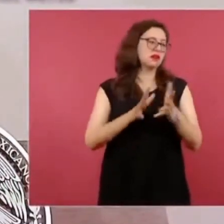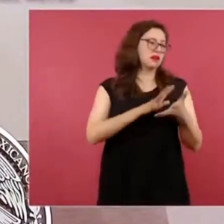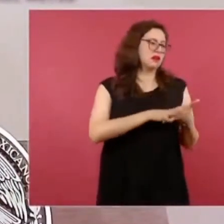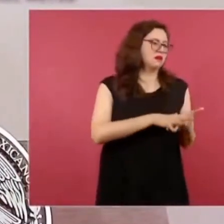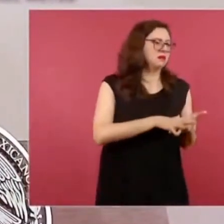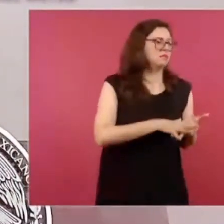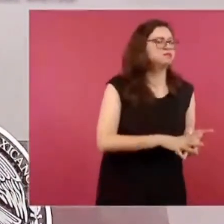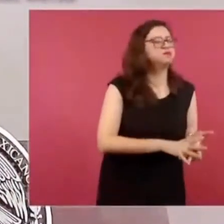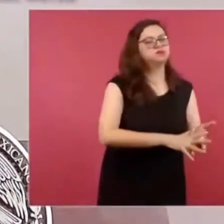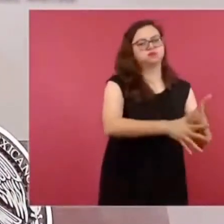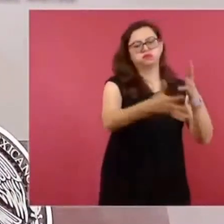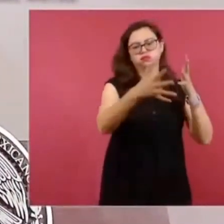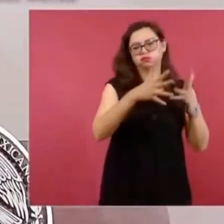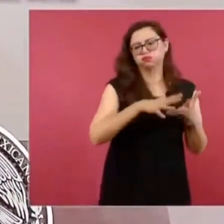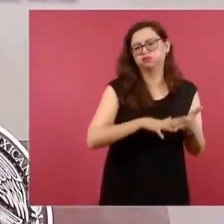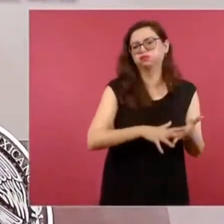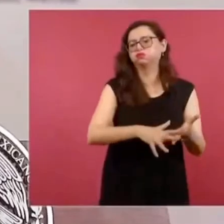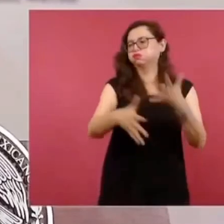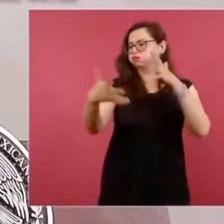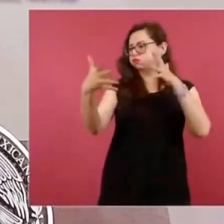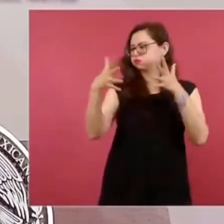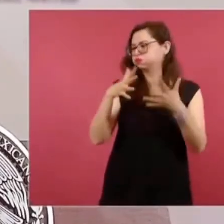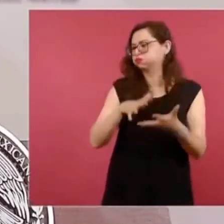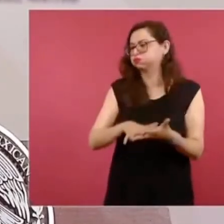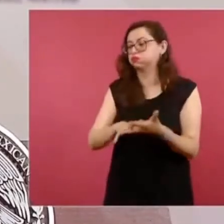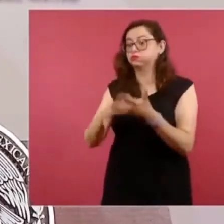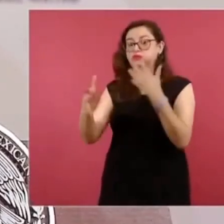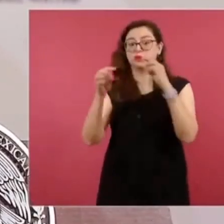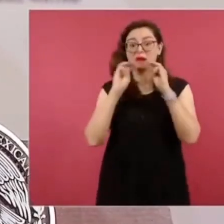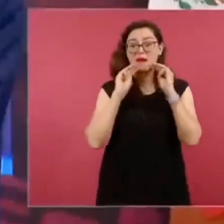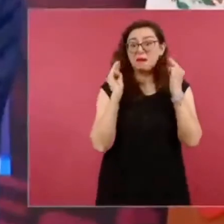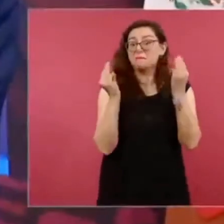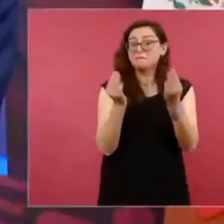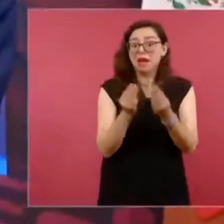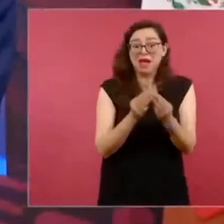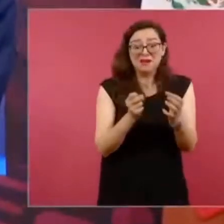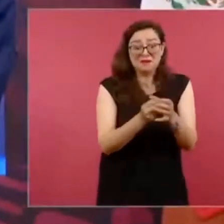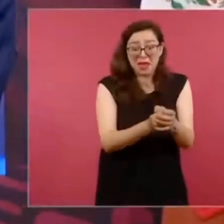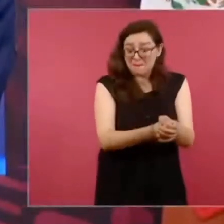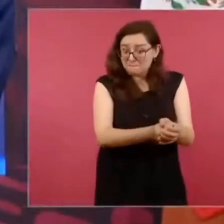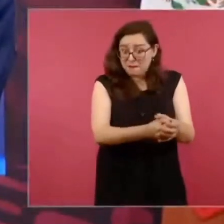la creación de la delincuencia